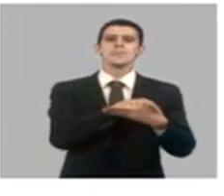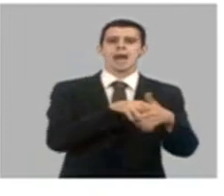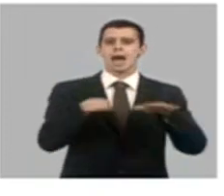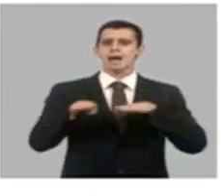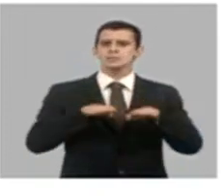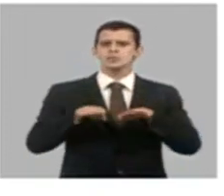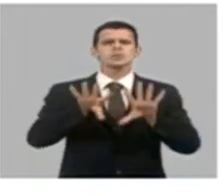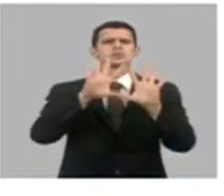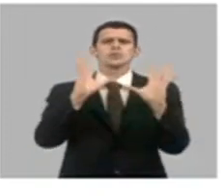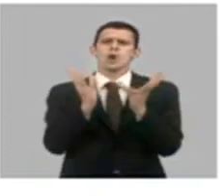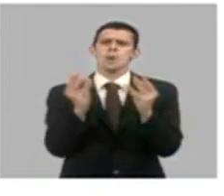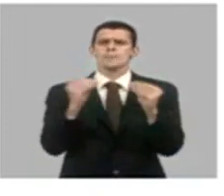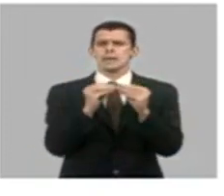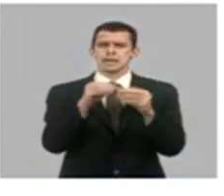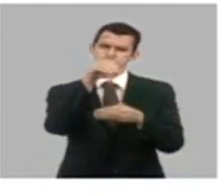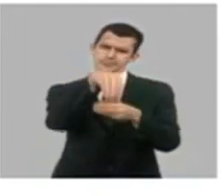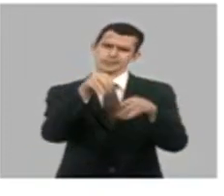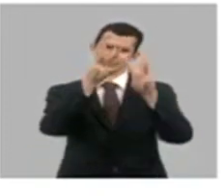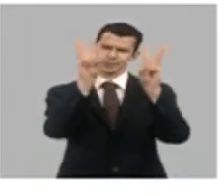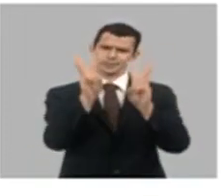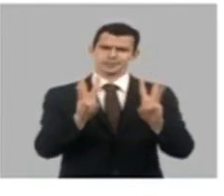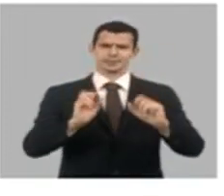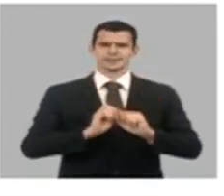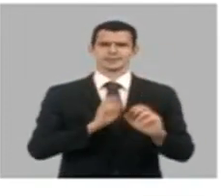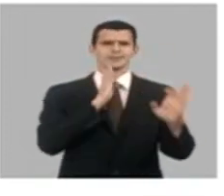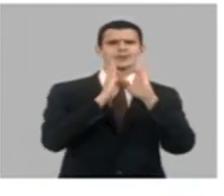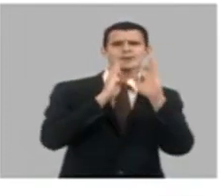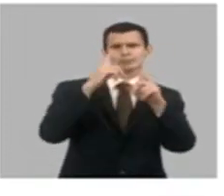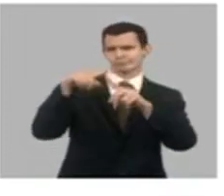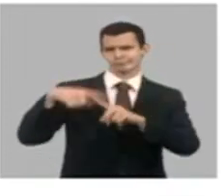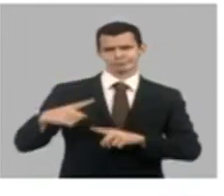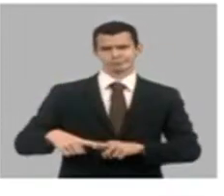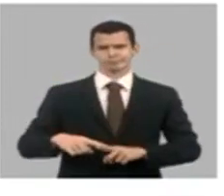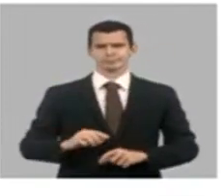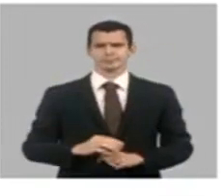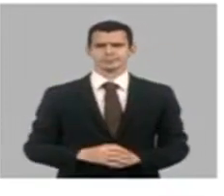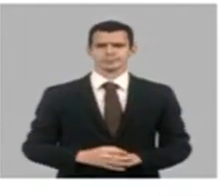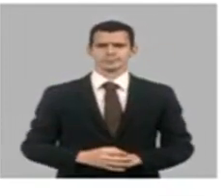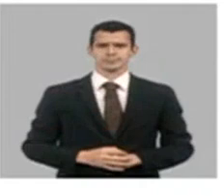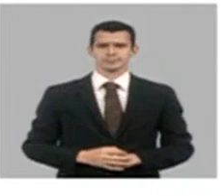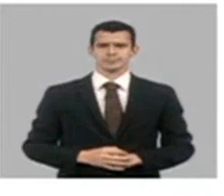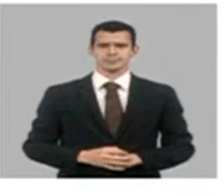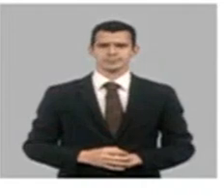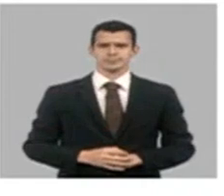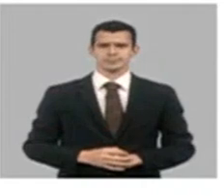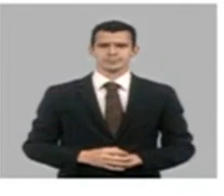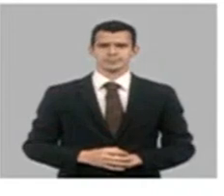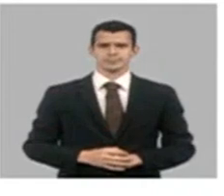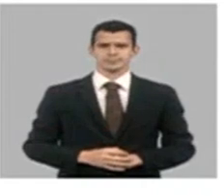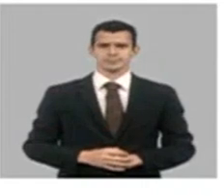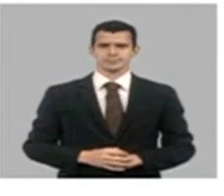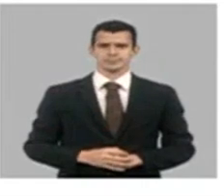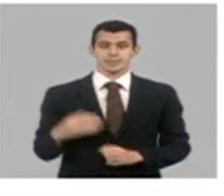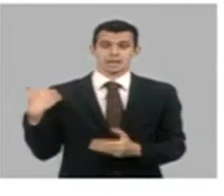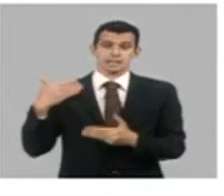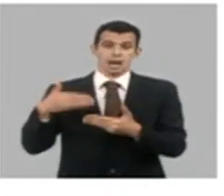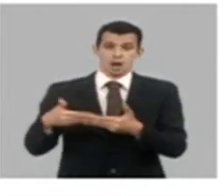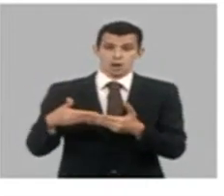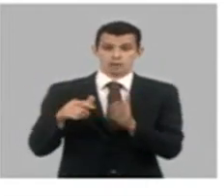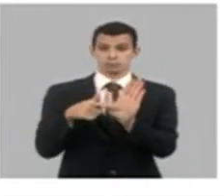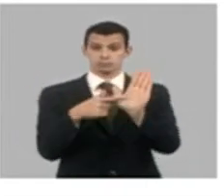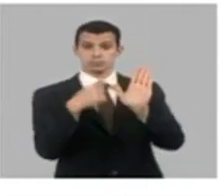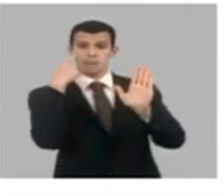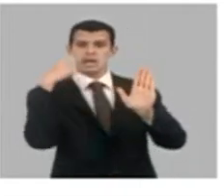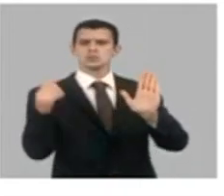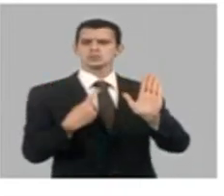internet redes sociales facebook etcétera etcétera todo esto que estamos hablando aquí por lo menos lo que se ha dicho lo que se ha publicado